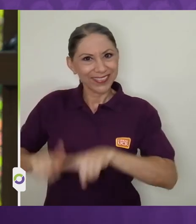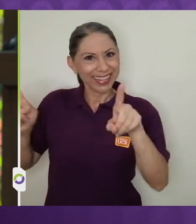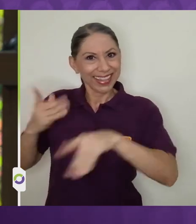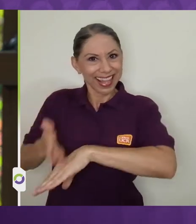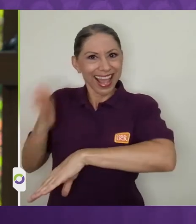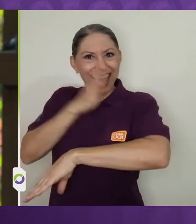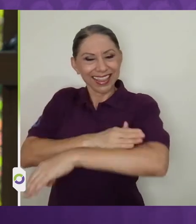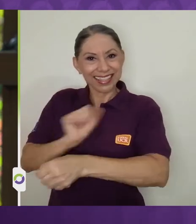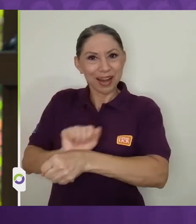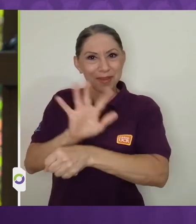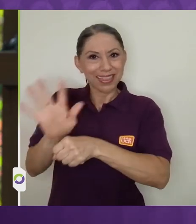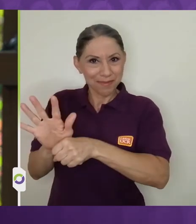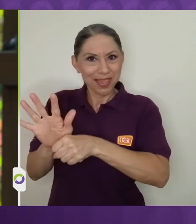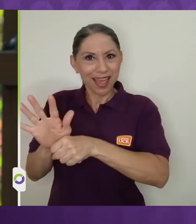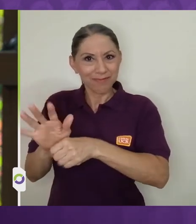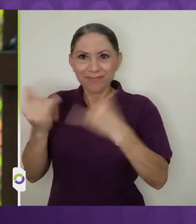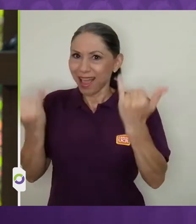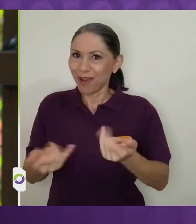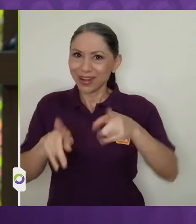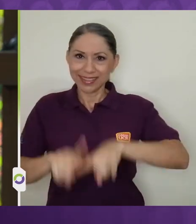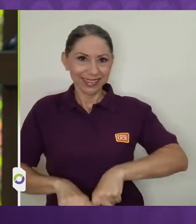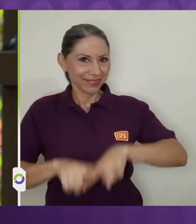4 años antes de la pandemia.